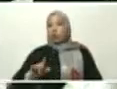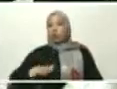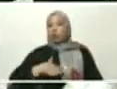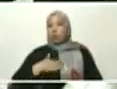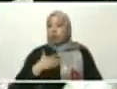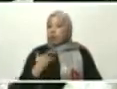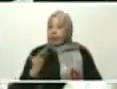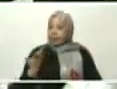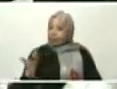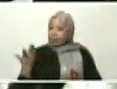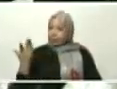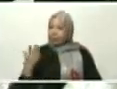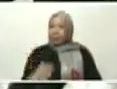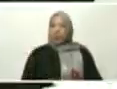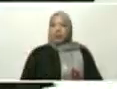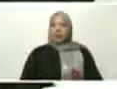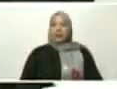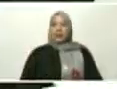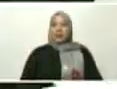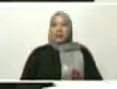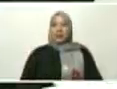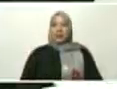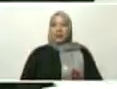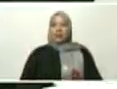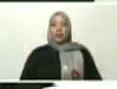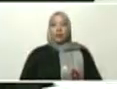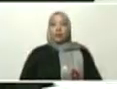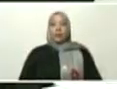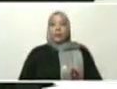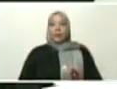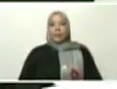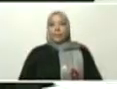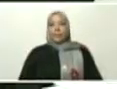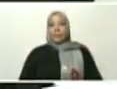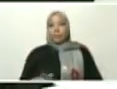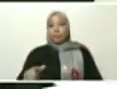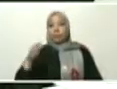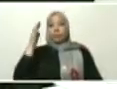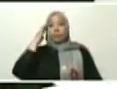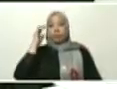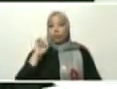Sí. Silita es por la goma, pues. Ni podrán.